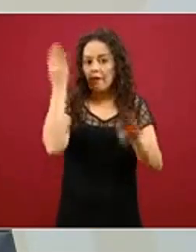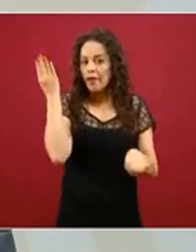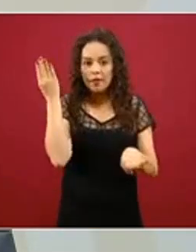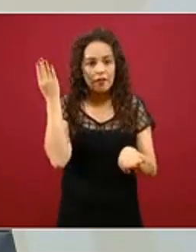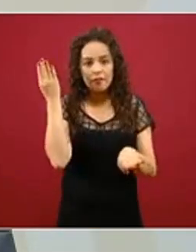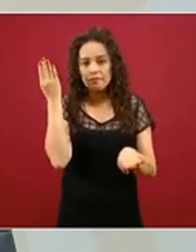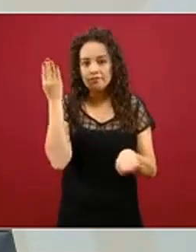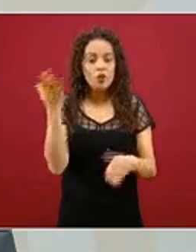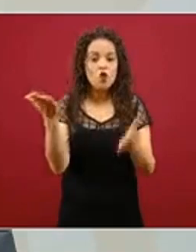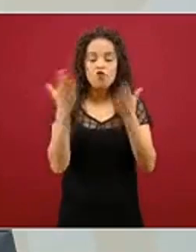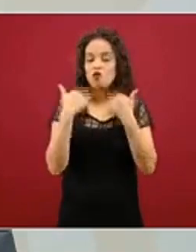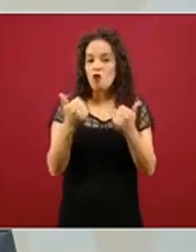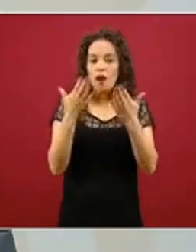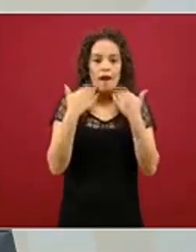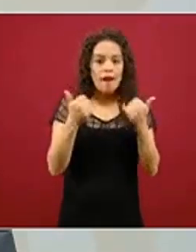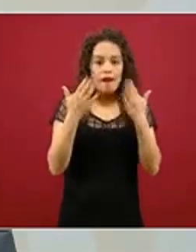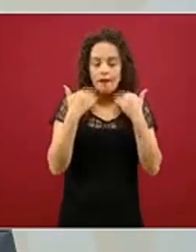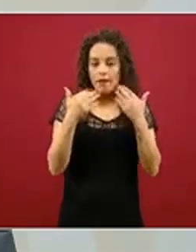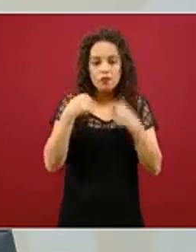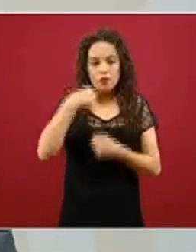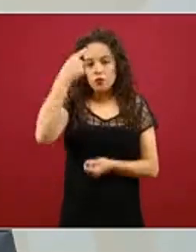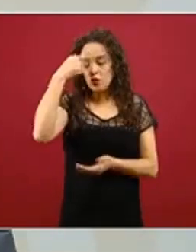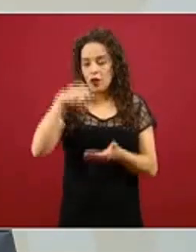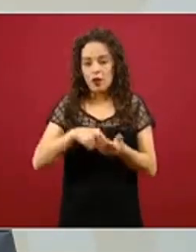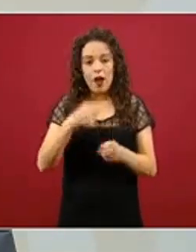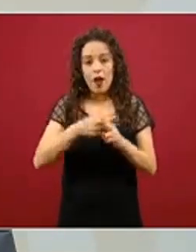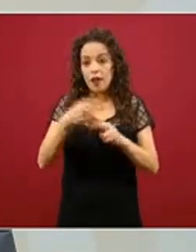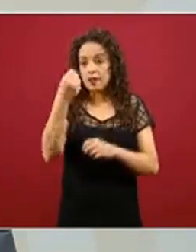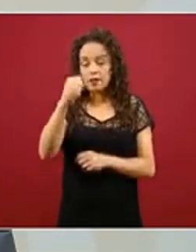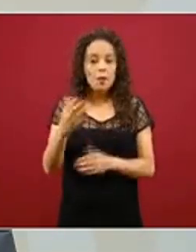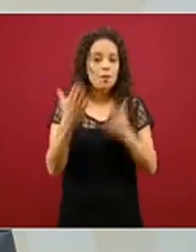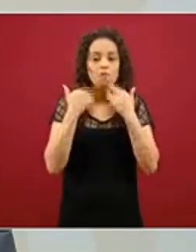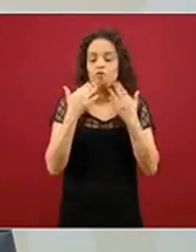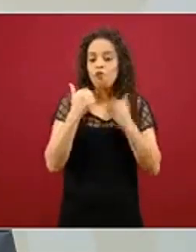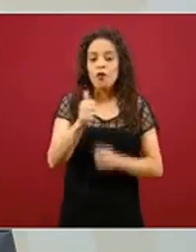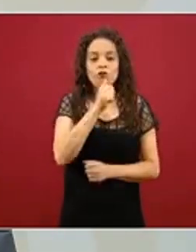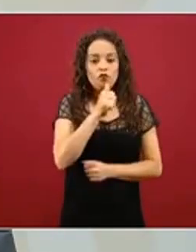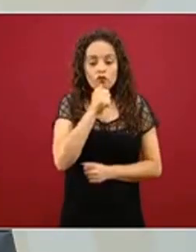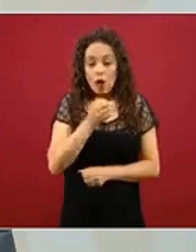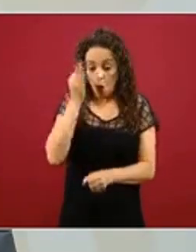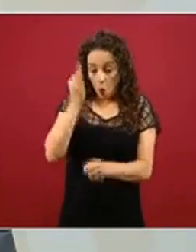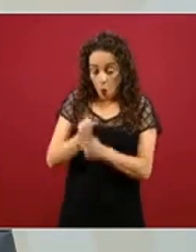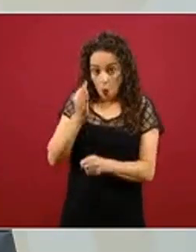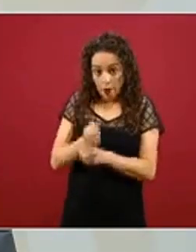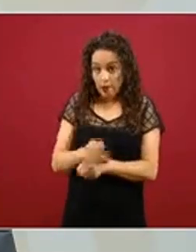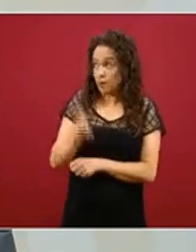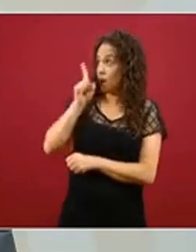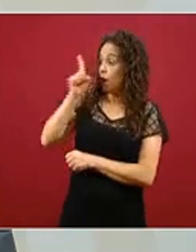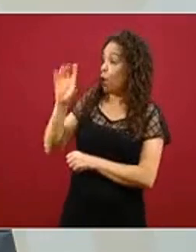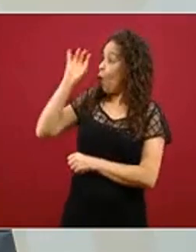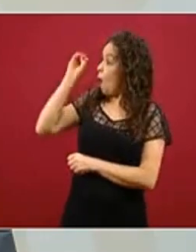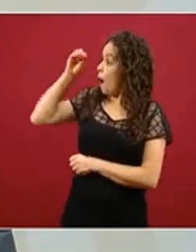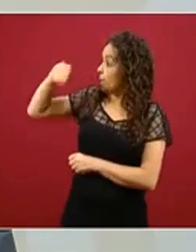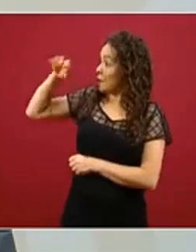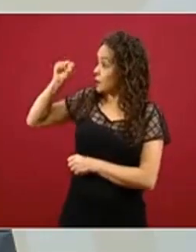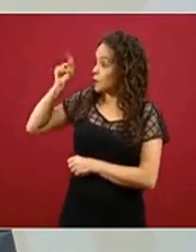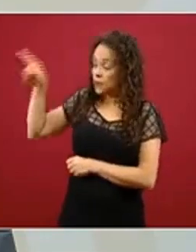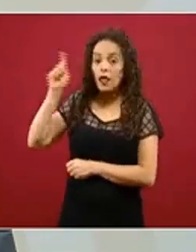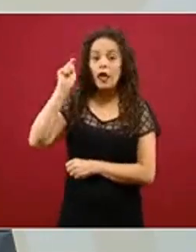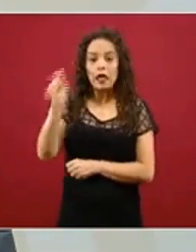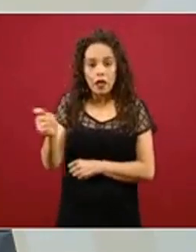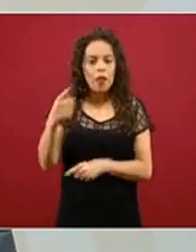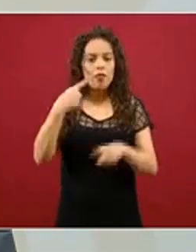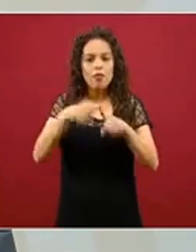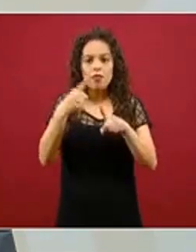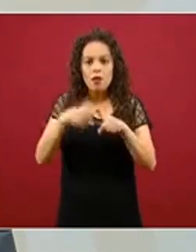de que México se quede atrás, en el mundo. En este momento, la Organización Mundial de la Salud está teniendo consultas con todos